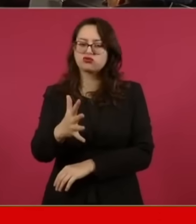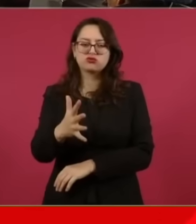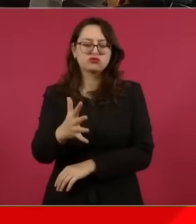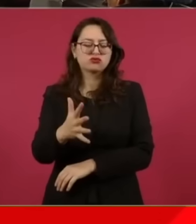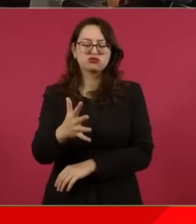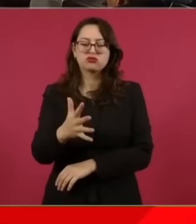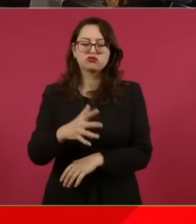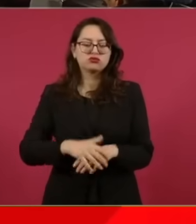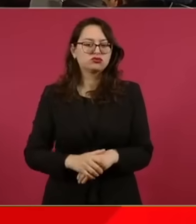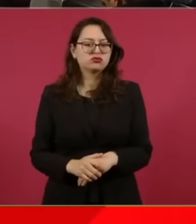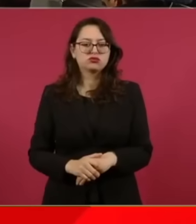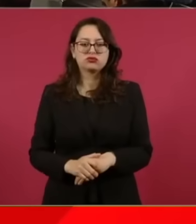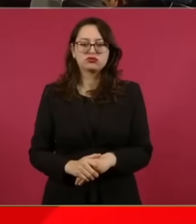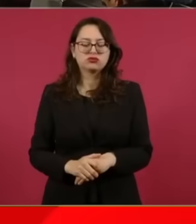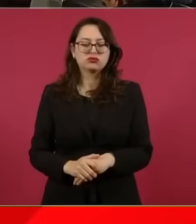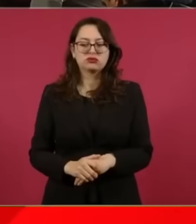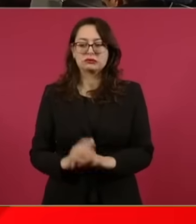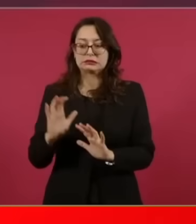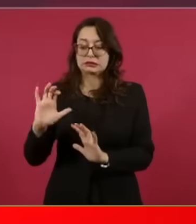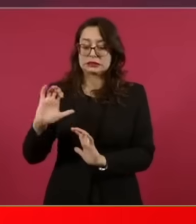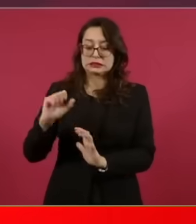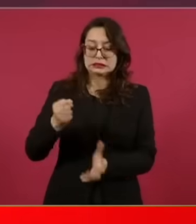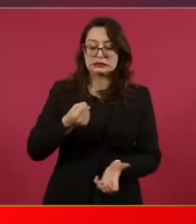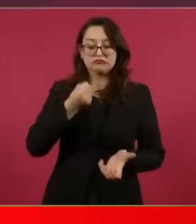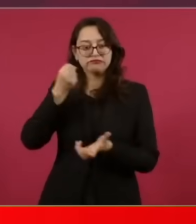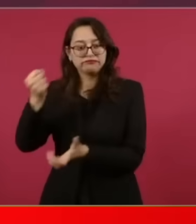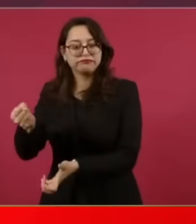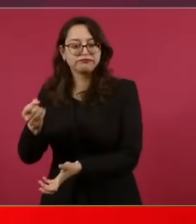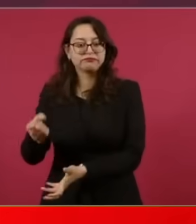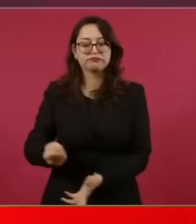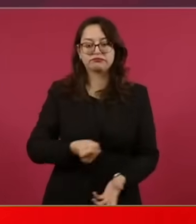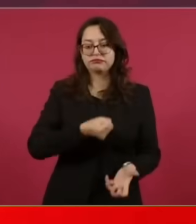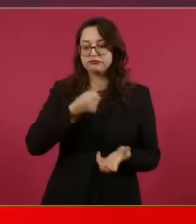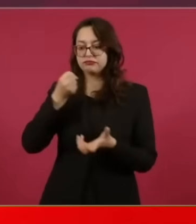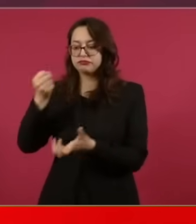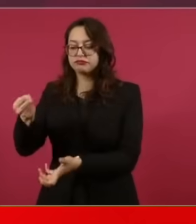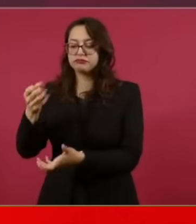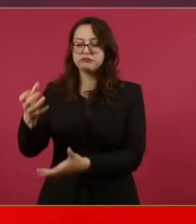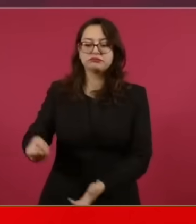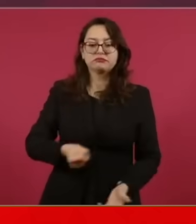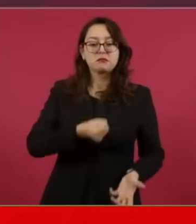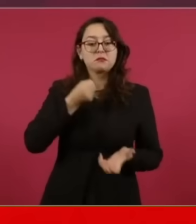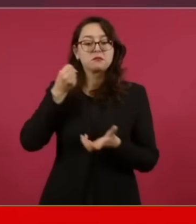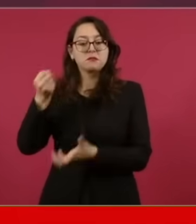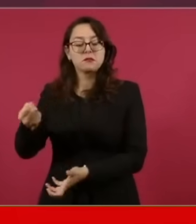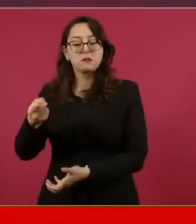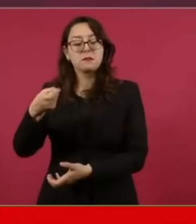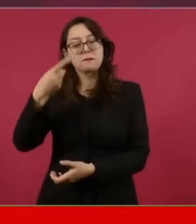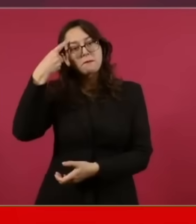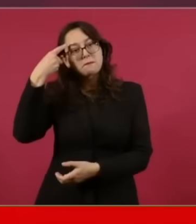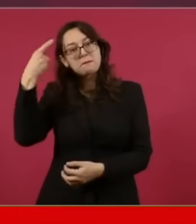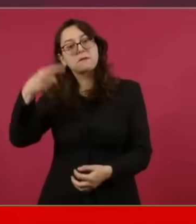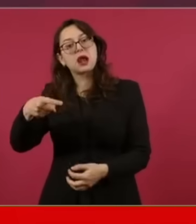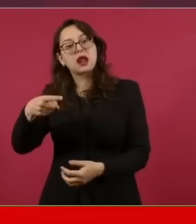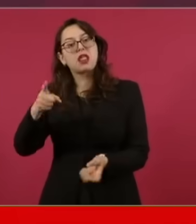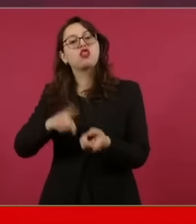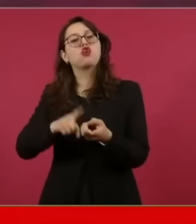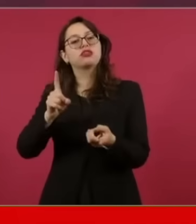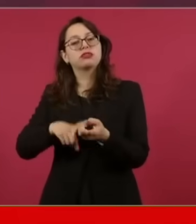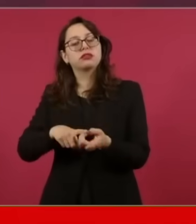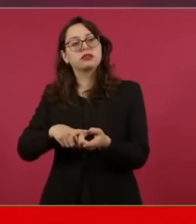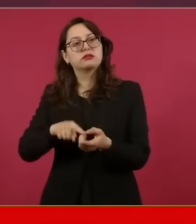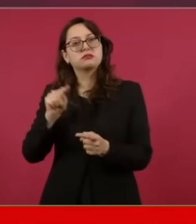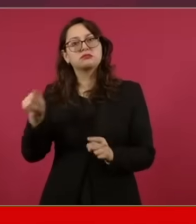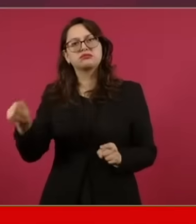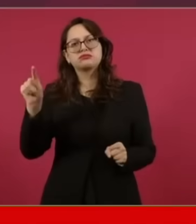se invertía mucho en donde no hay petróleo o donde cuesta mucho extraer el